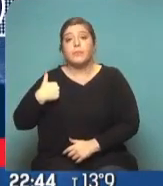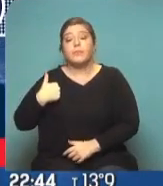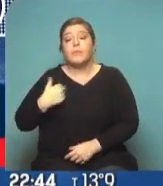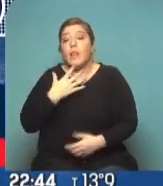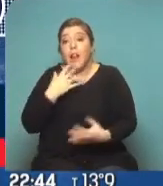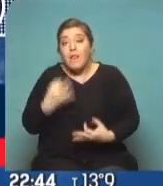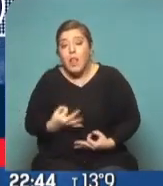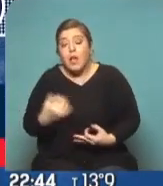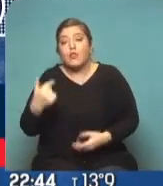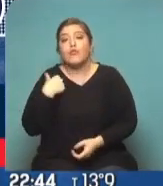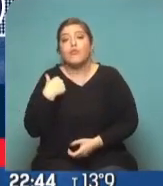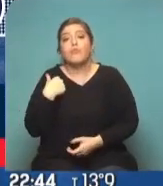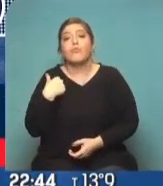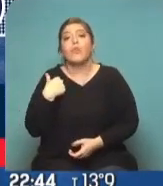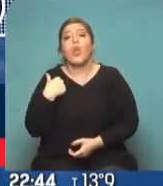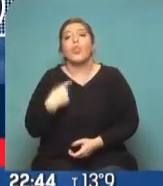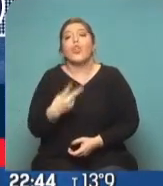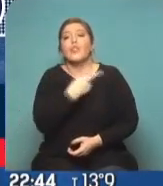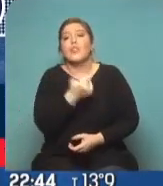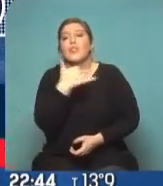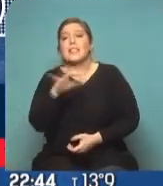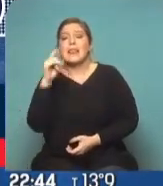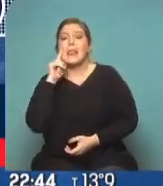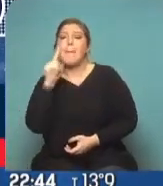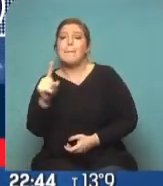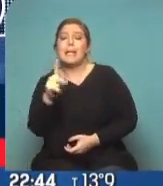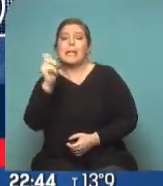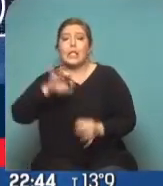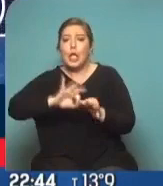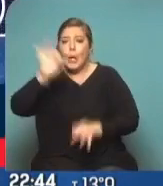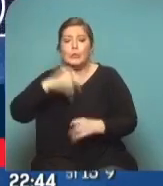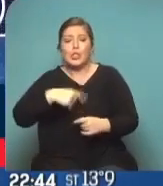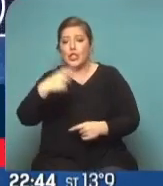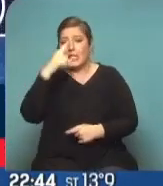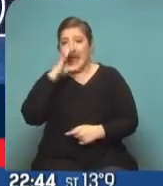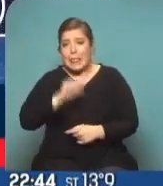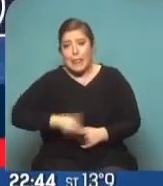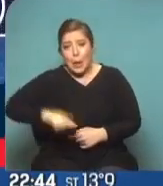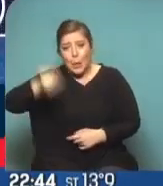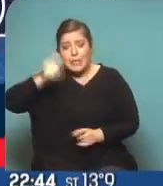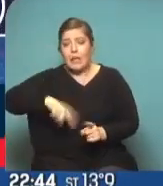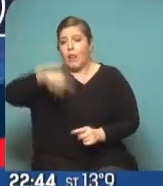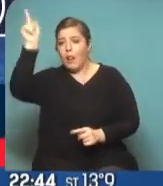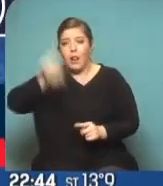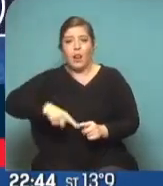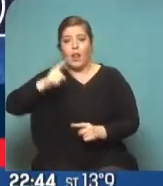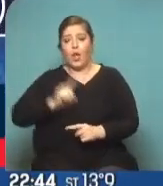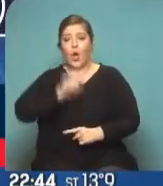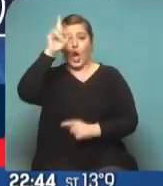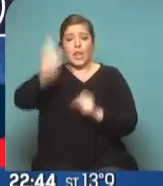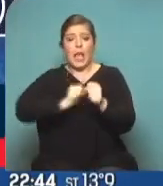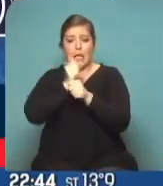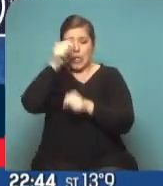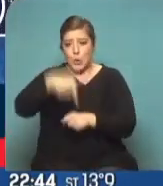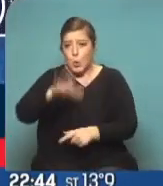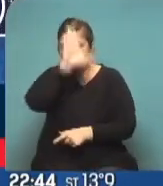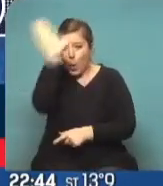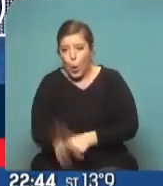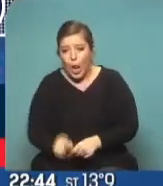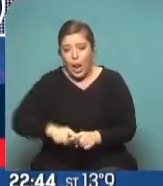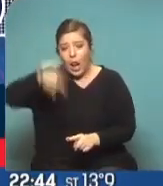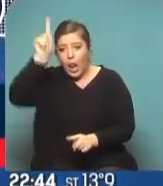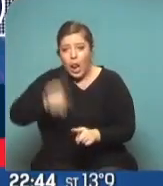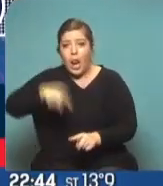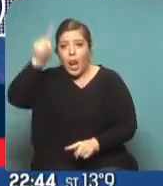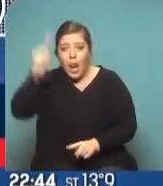hecho 260.000 kilómetros, eso son 70 veces de norte a sur. La Argentina 70 veces